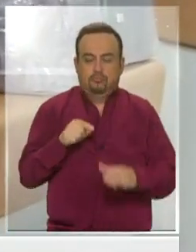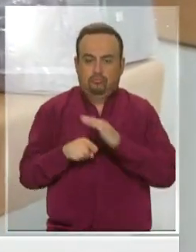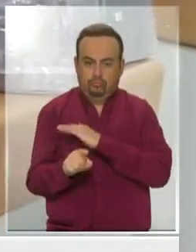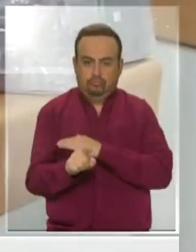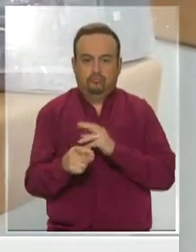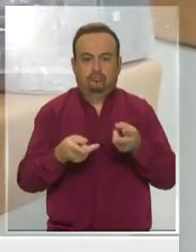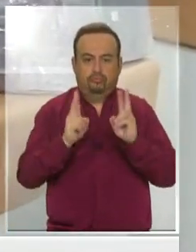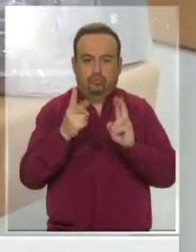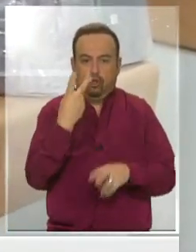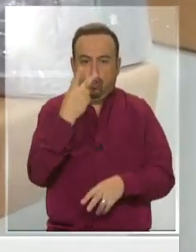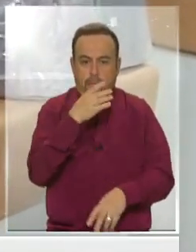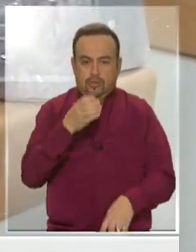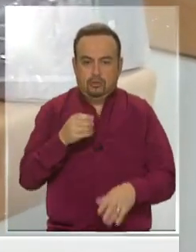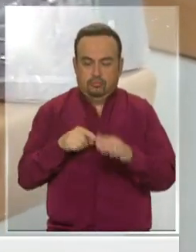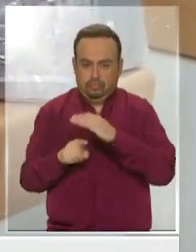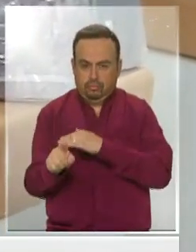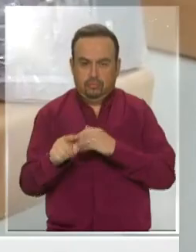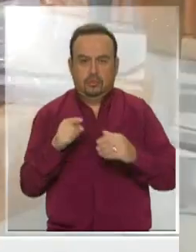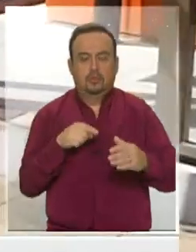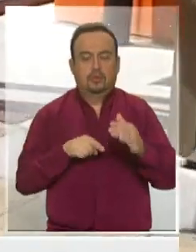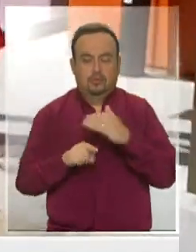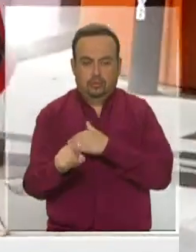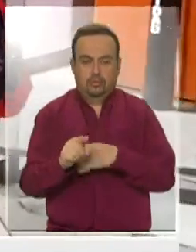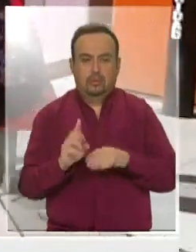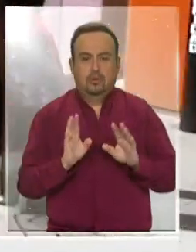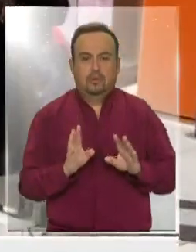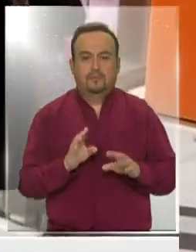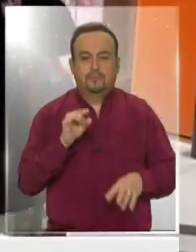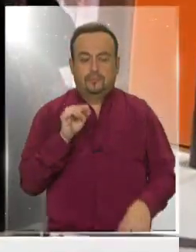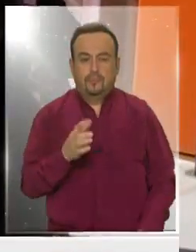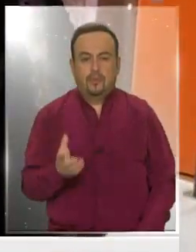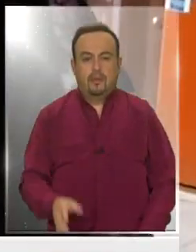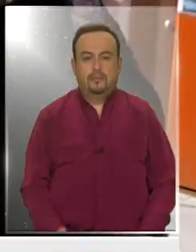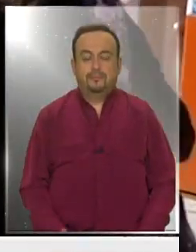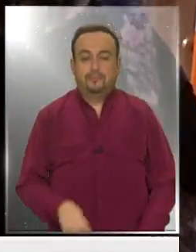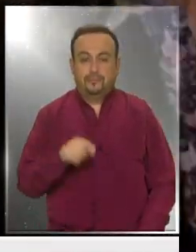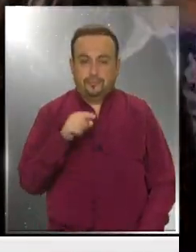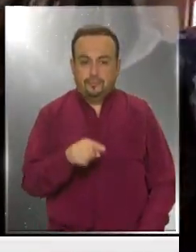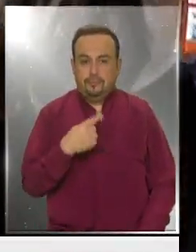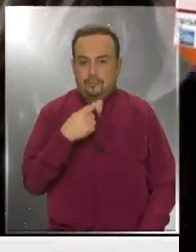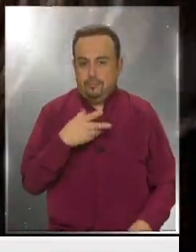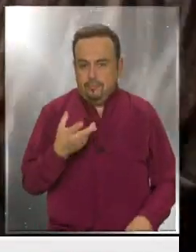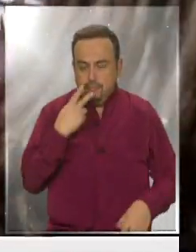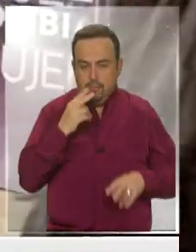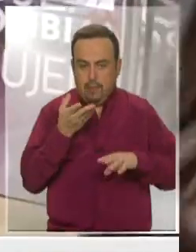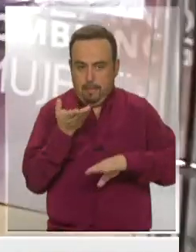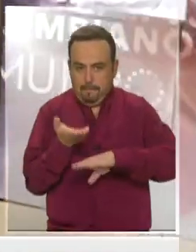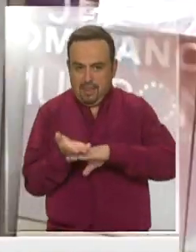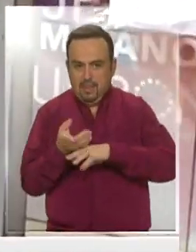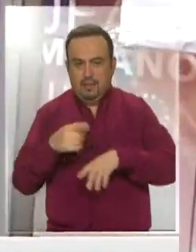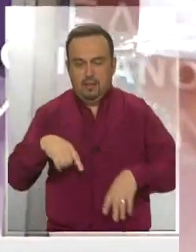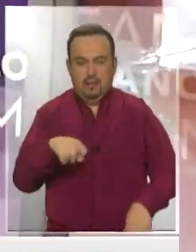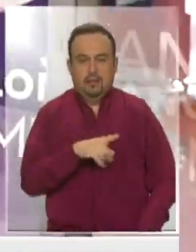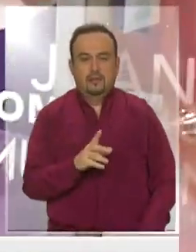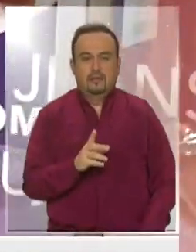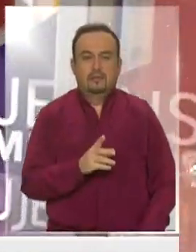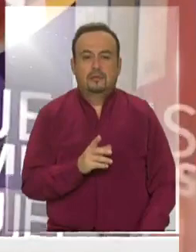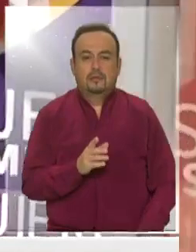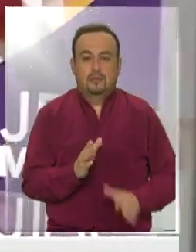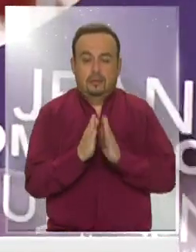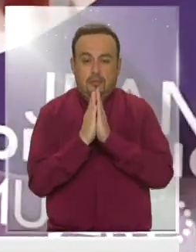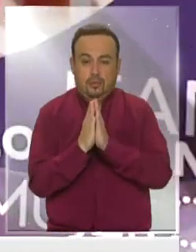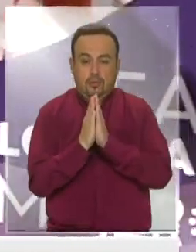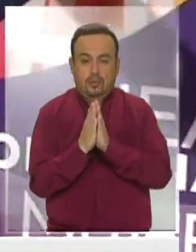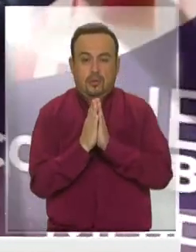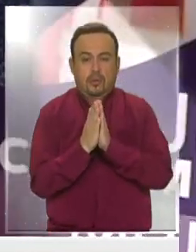al ingreso de este local comercial. Bueno, eso es lo que se ha pedido. Además, se ha pedido, por supuesto,